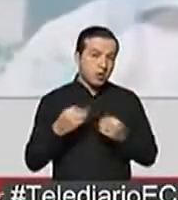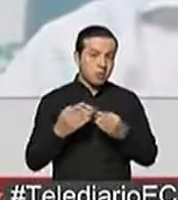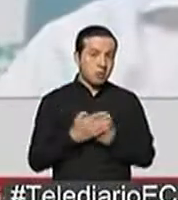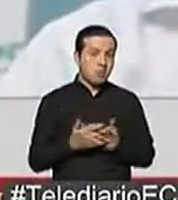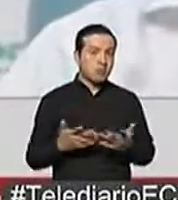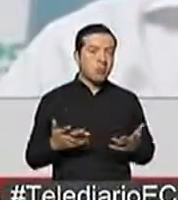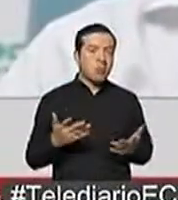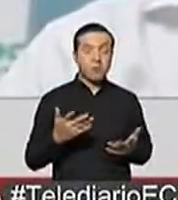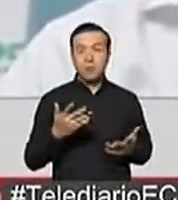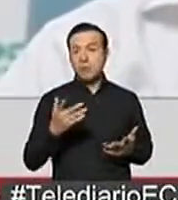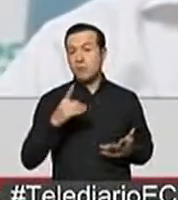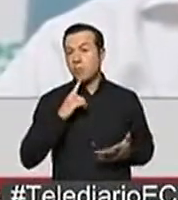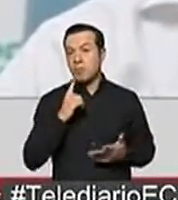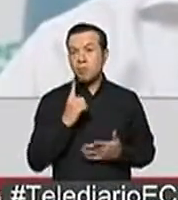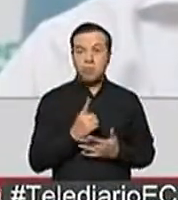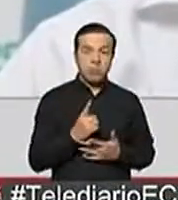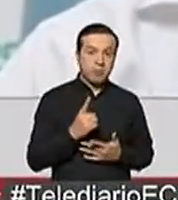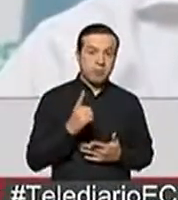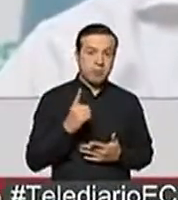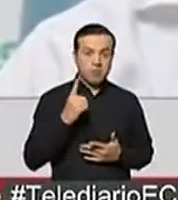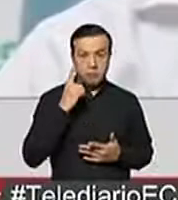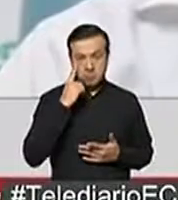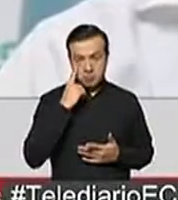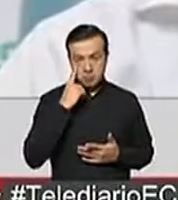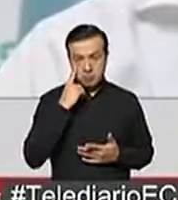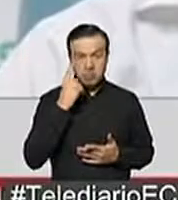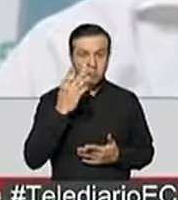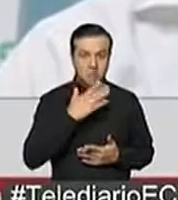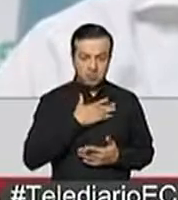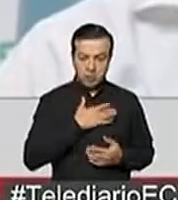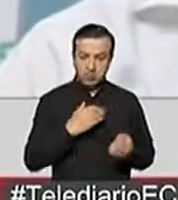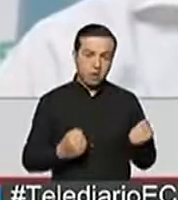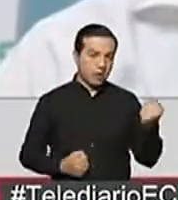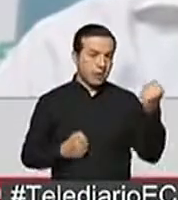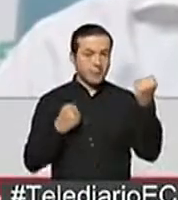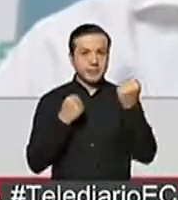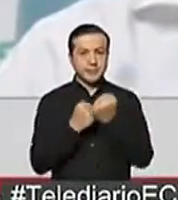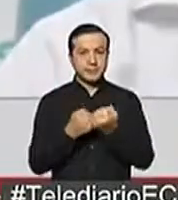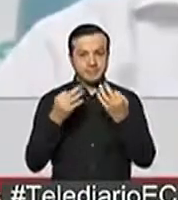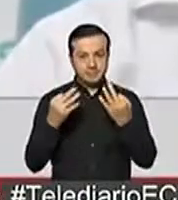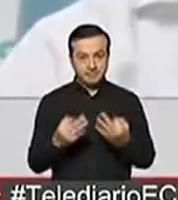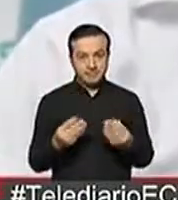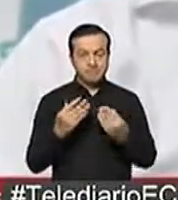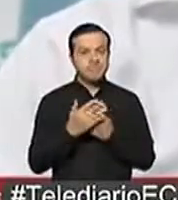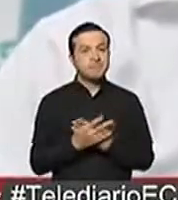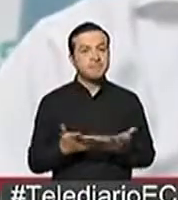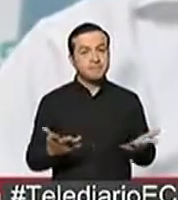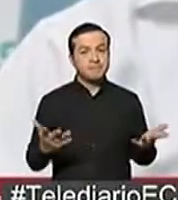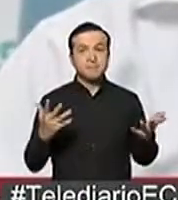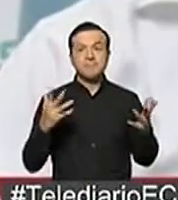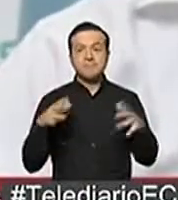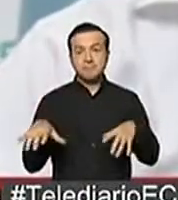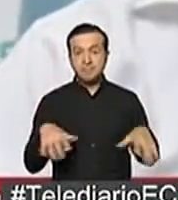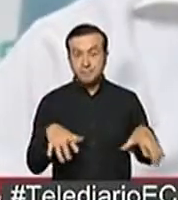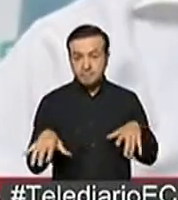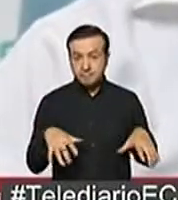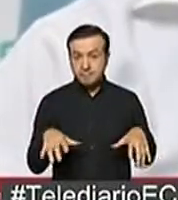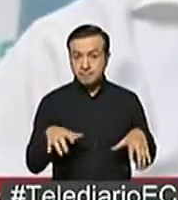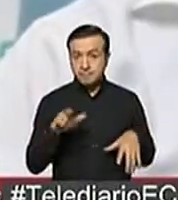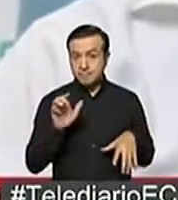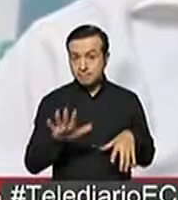y ratifico, ¿no es cierto?, mi apoyo en este tipo de actos que no pueden